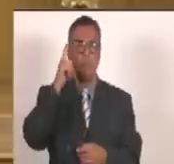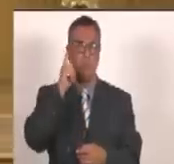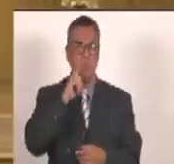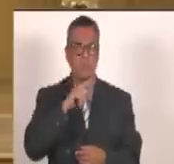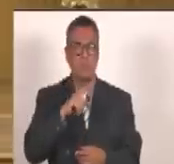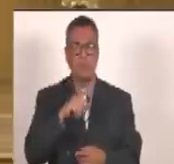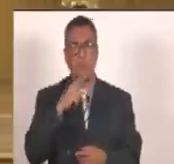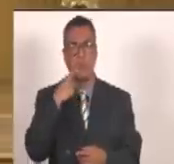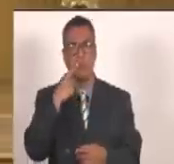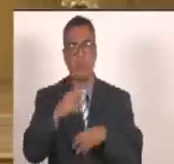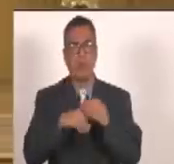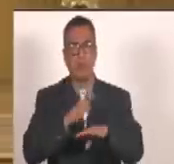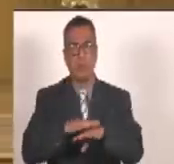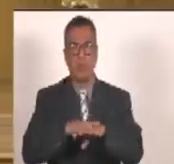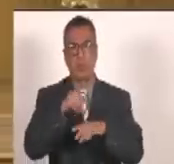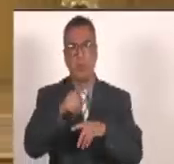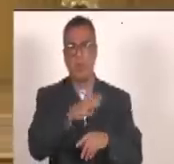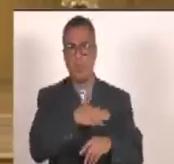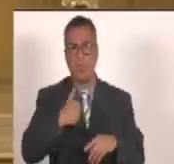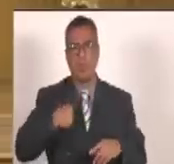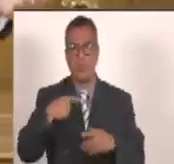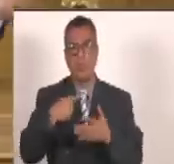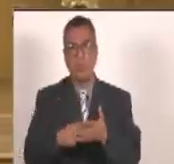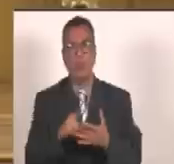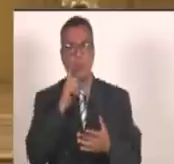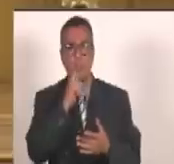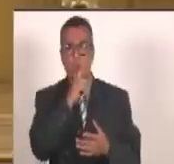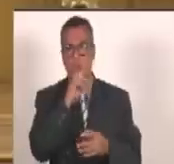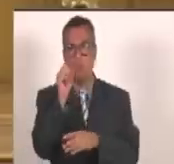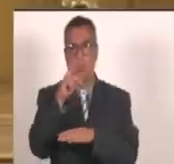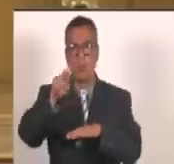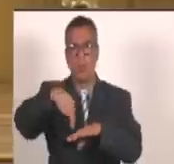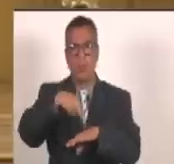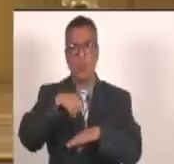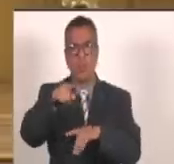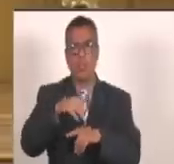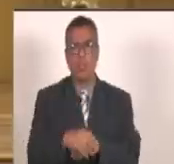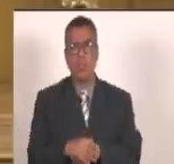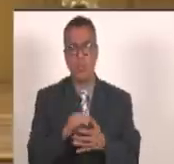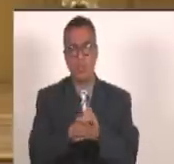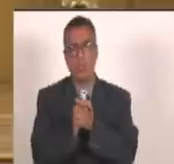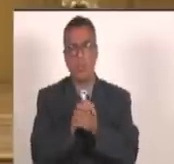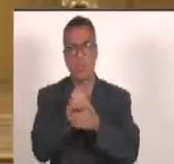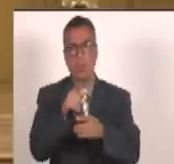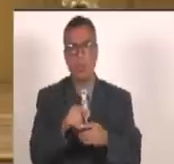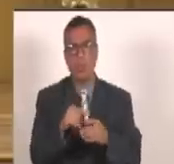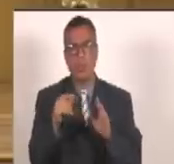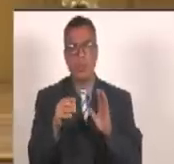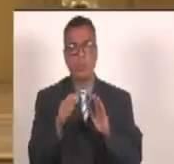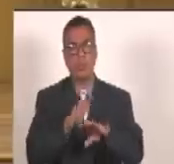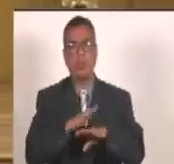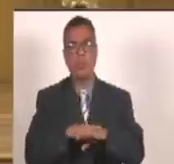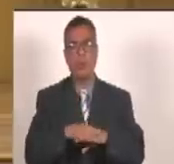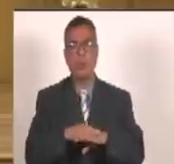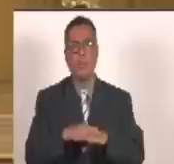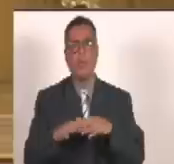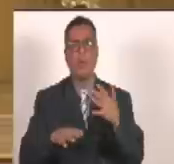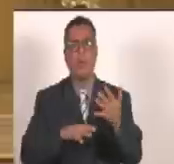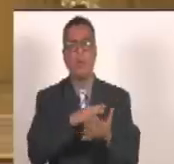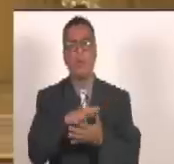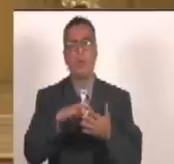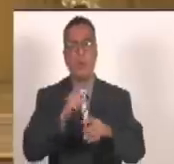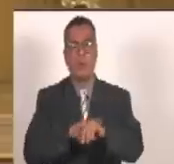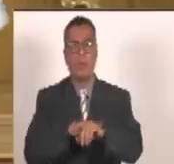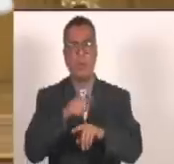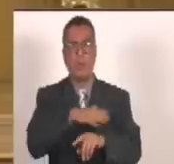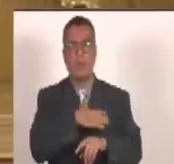ocurrido. Y quisiera hacerle llegar, en nombre quizás de la Asamblea Nacional, nuestra solidaridad con esta tragedia que ocurre en la